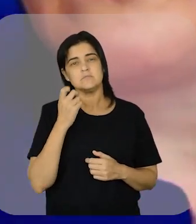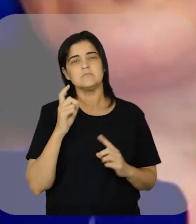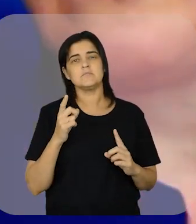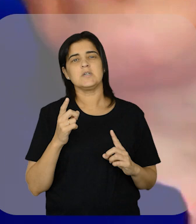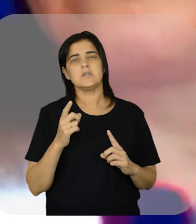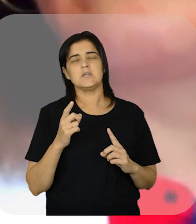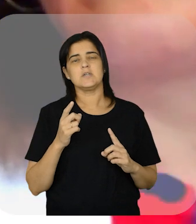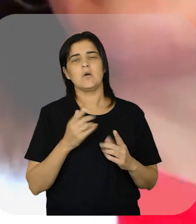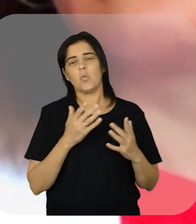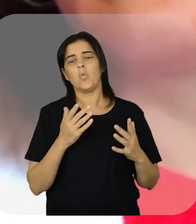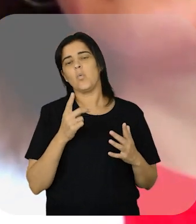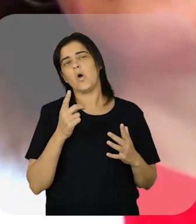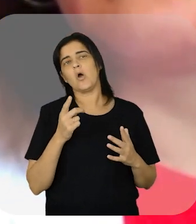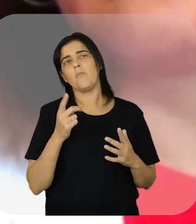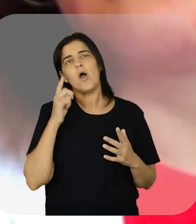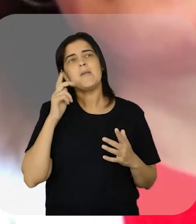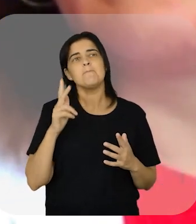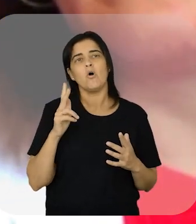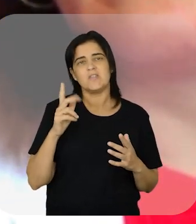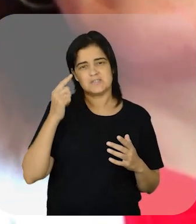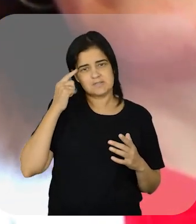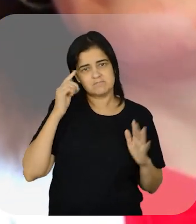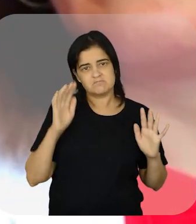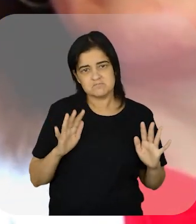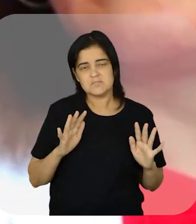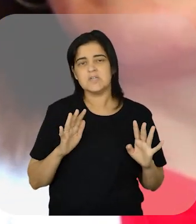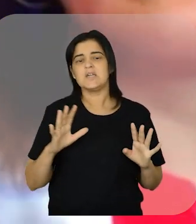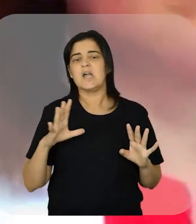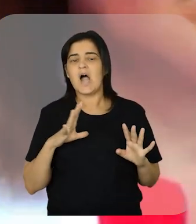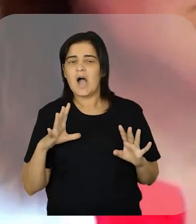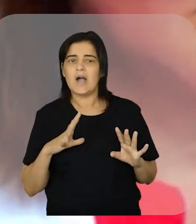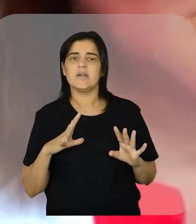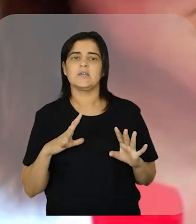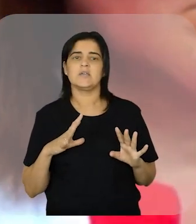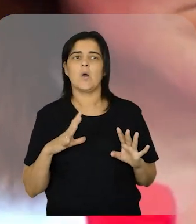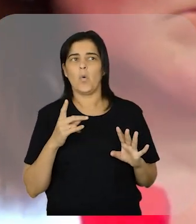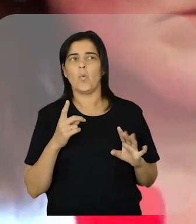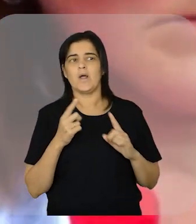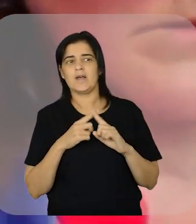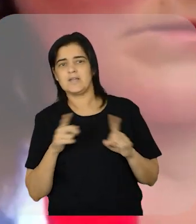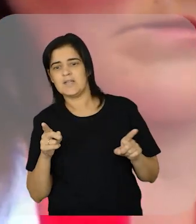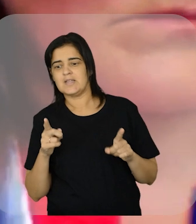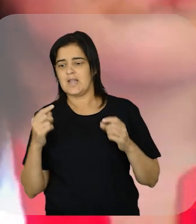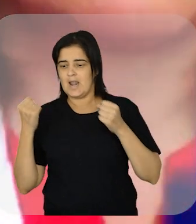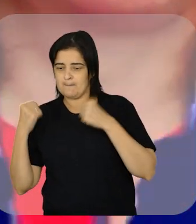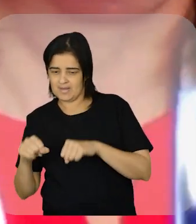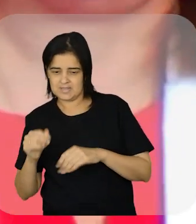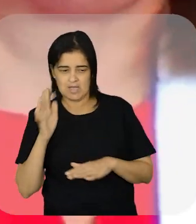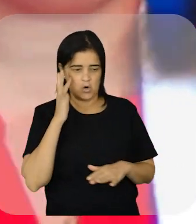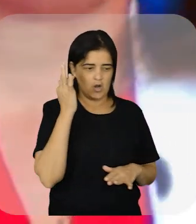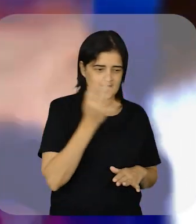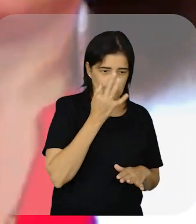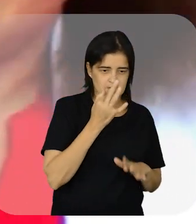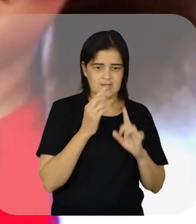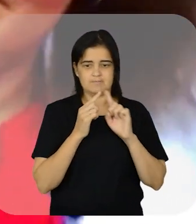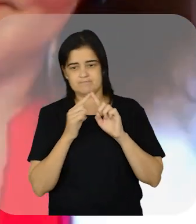que era una hipótesis que tenemos, que hay ahí una grieta entre la práctica y la teoría. Y